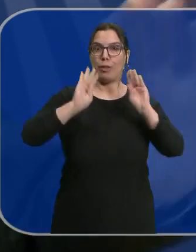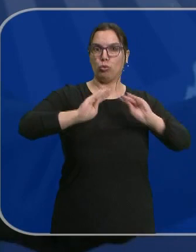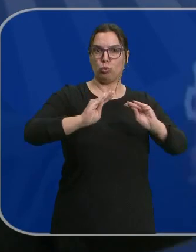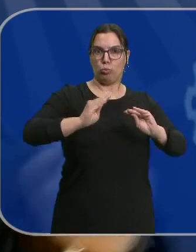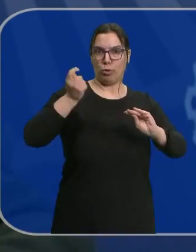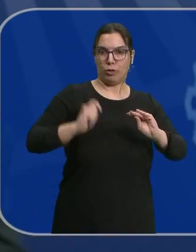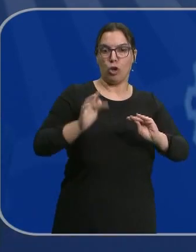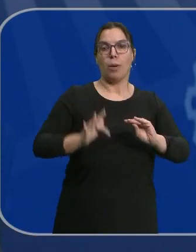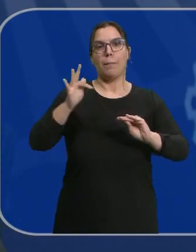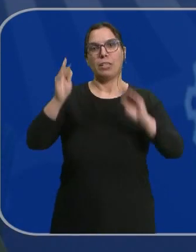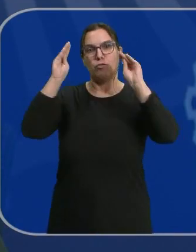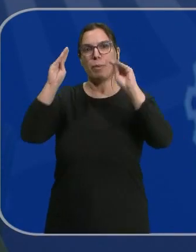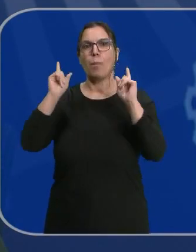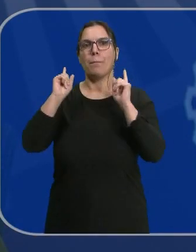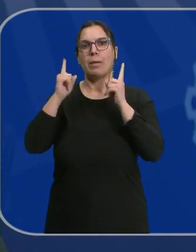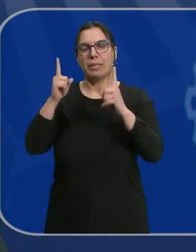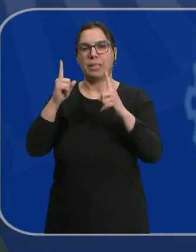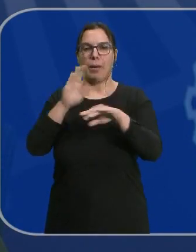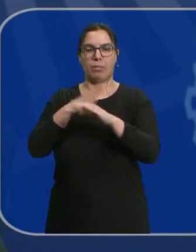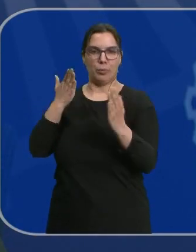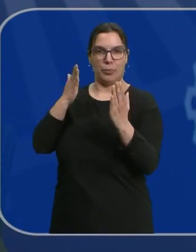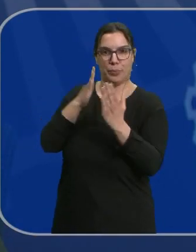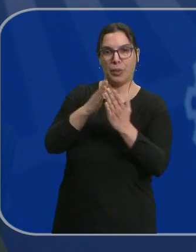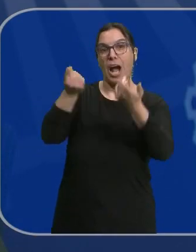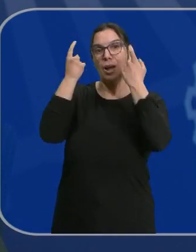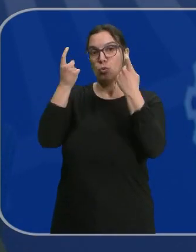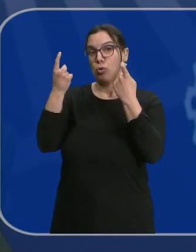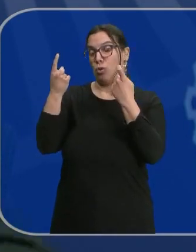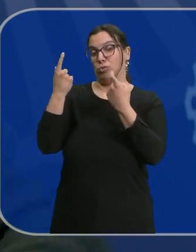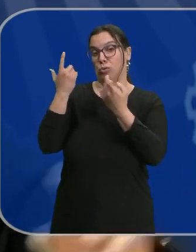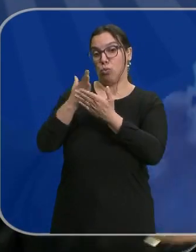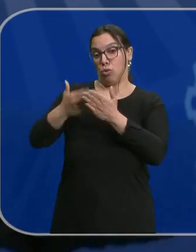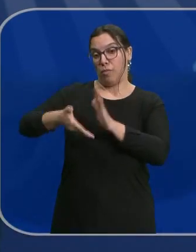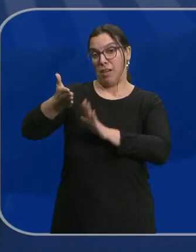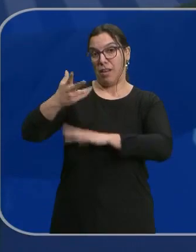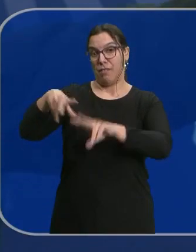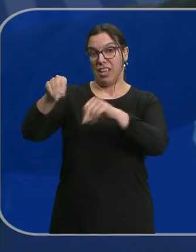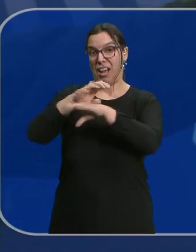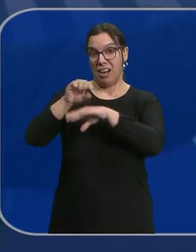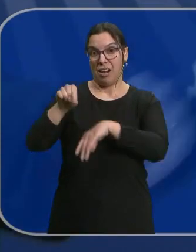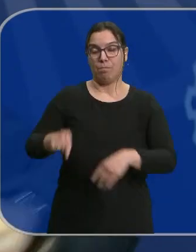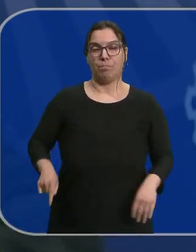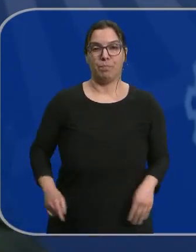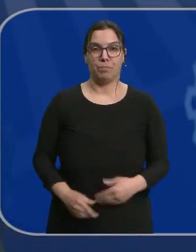sanitaria, les estamos dando también formación preventiva a los alumnos de los últimos cursos de esas carreras.